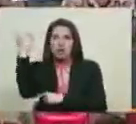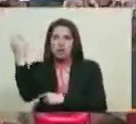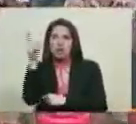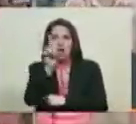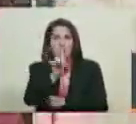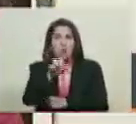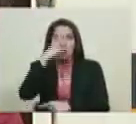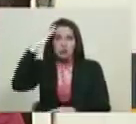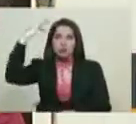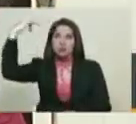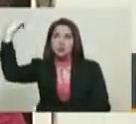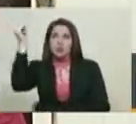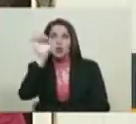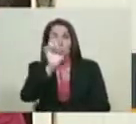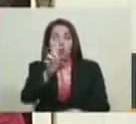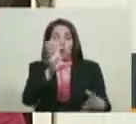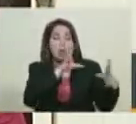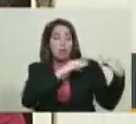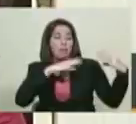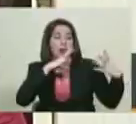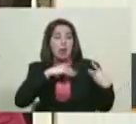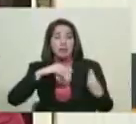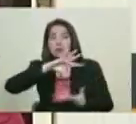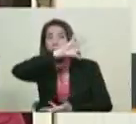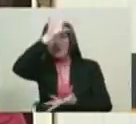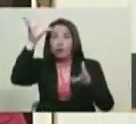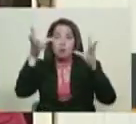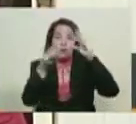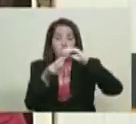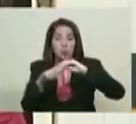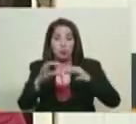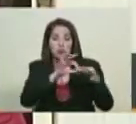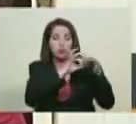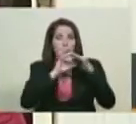sola esperanza somos. Colombia y Venezuela.